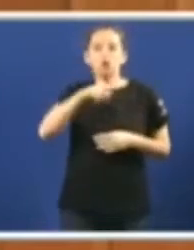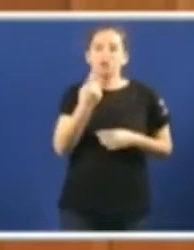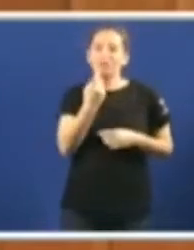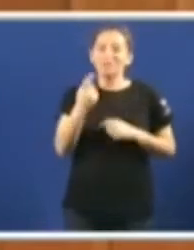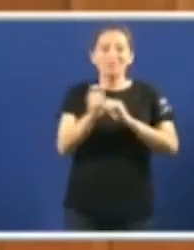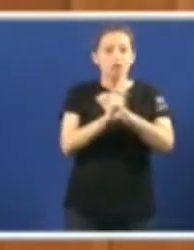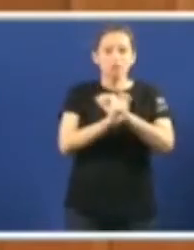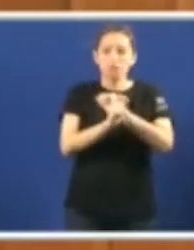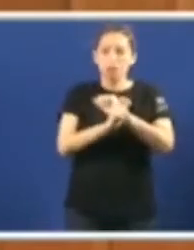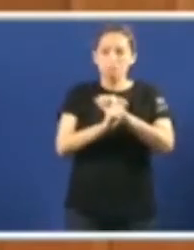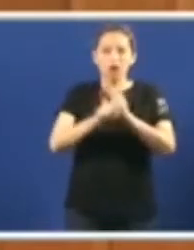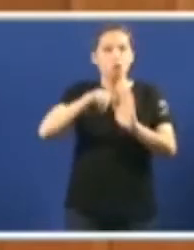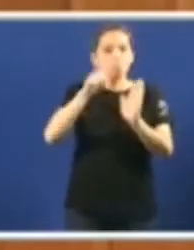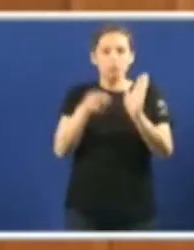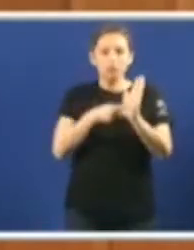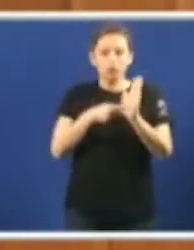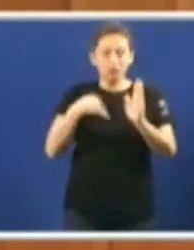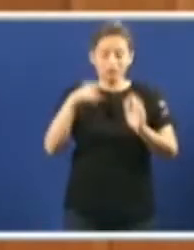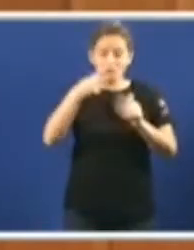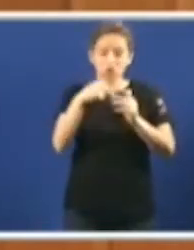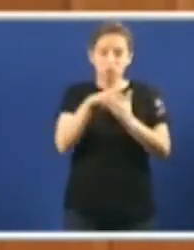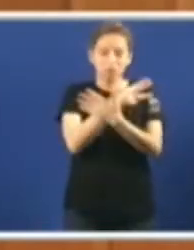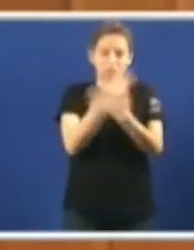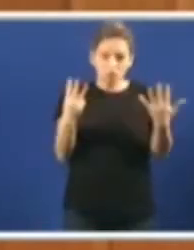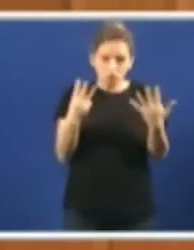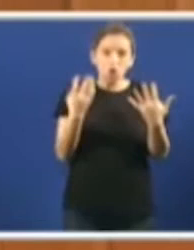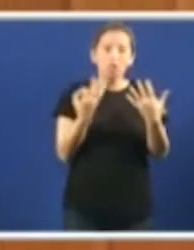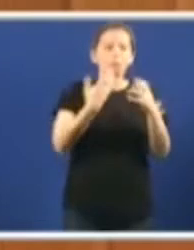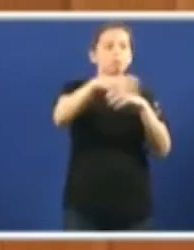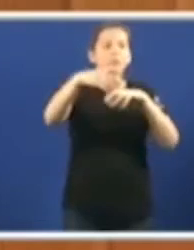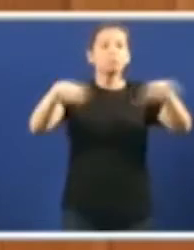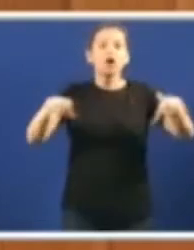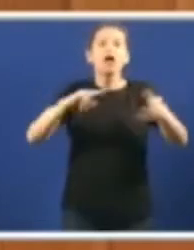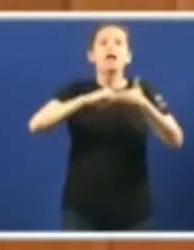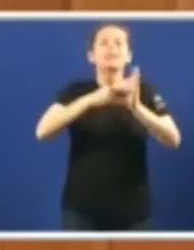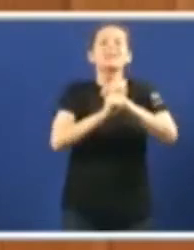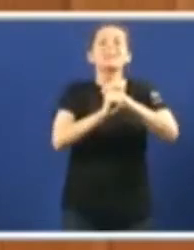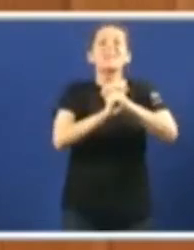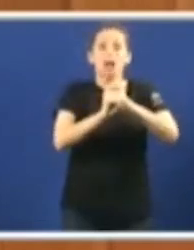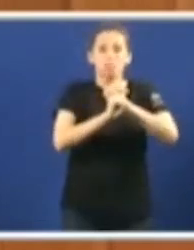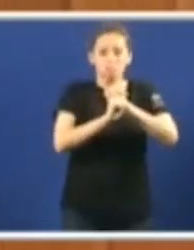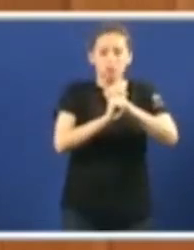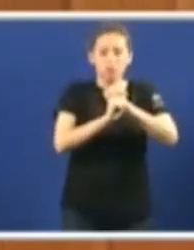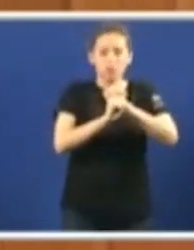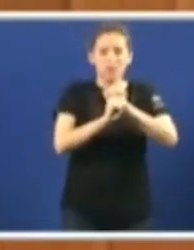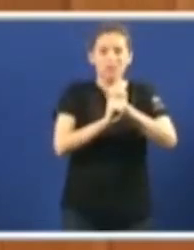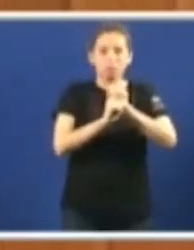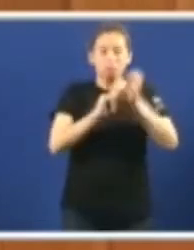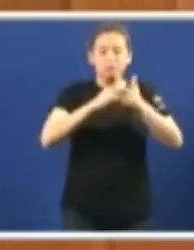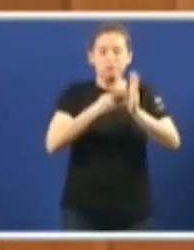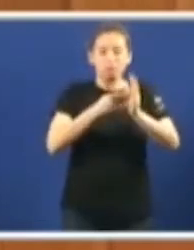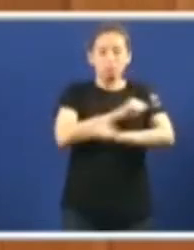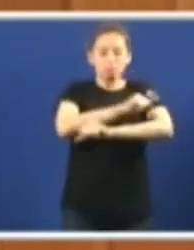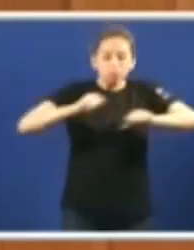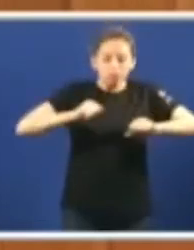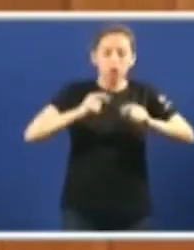xa no ano 2018, e hai que facer unha distribución de trampas sistemática, masiva e coordinada. É importante